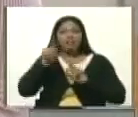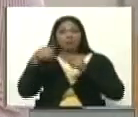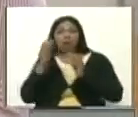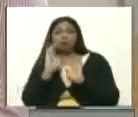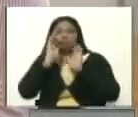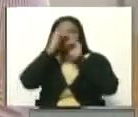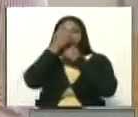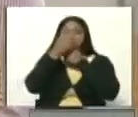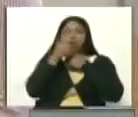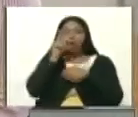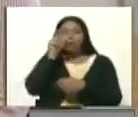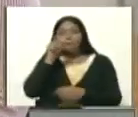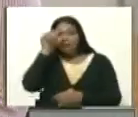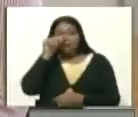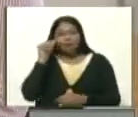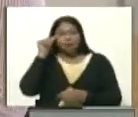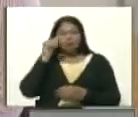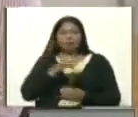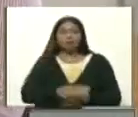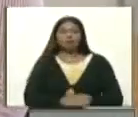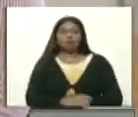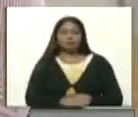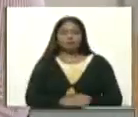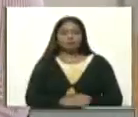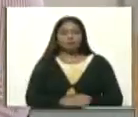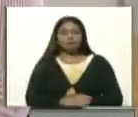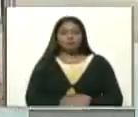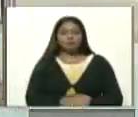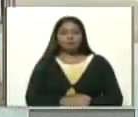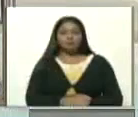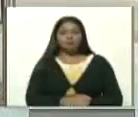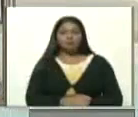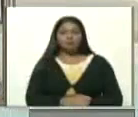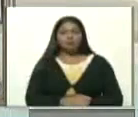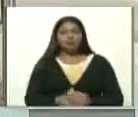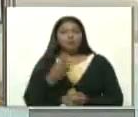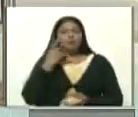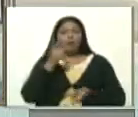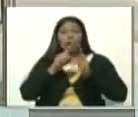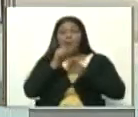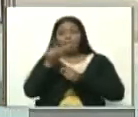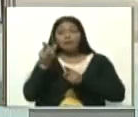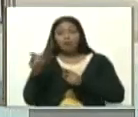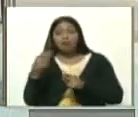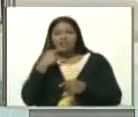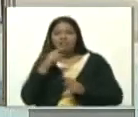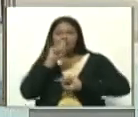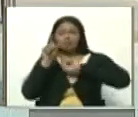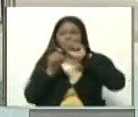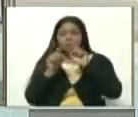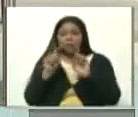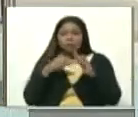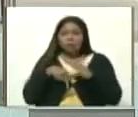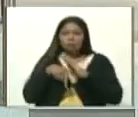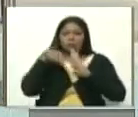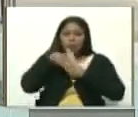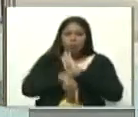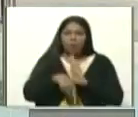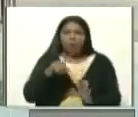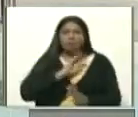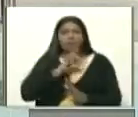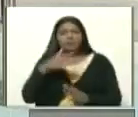nuestro diplomático y enviado especial Alex Saab. A ver, hay casos, porque hay gente que se pregunta o que quizás puede dudar